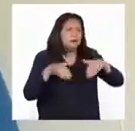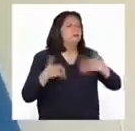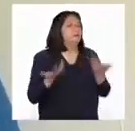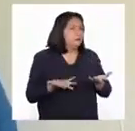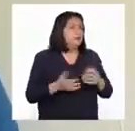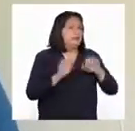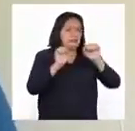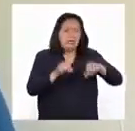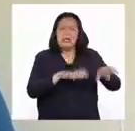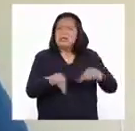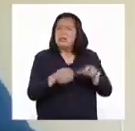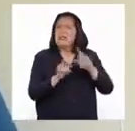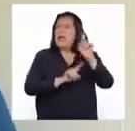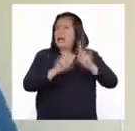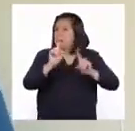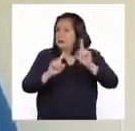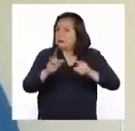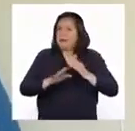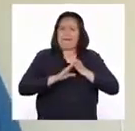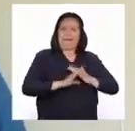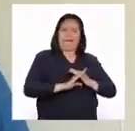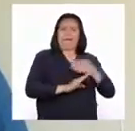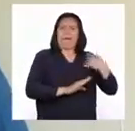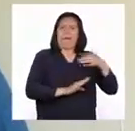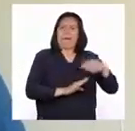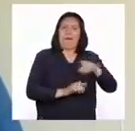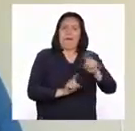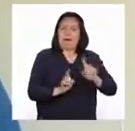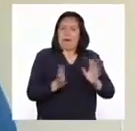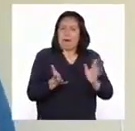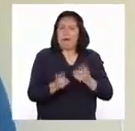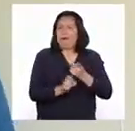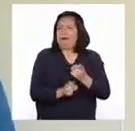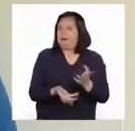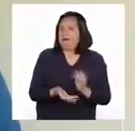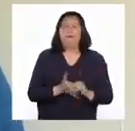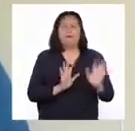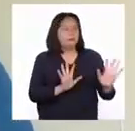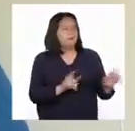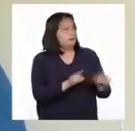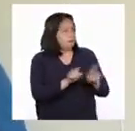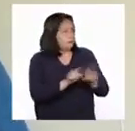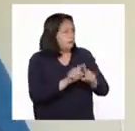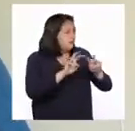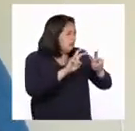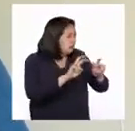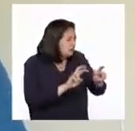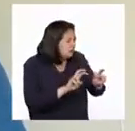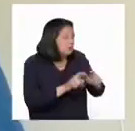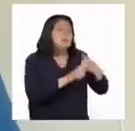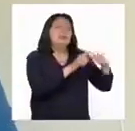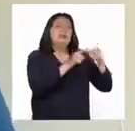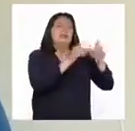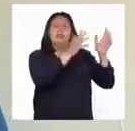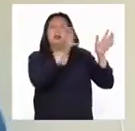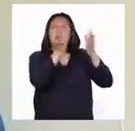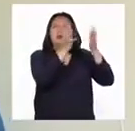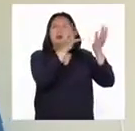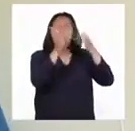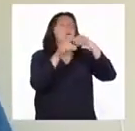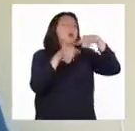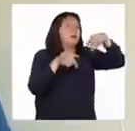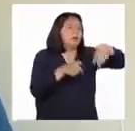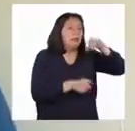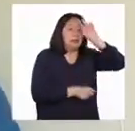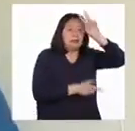tomar algunas acciones que eviten que estos eventos nos impacten. También estudiamos los diferentes climas que ocurren en nuestro